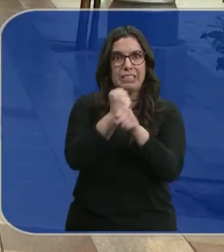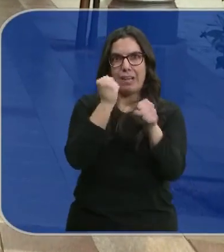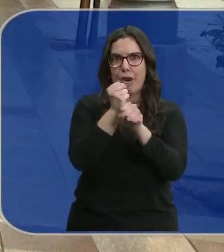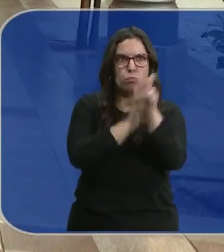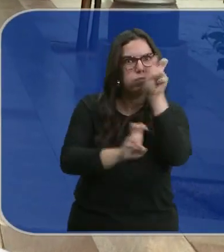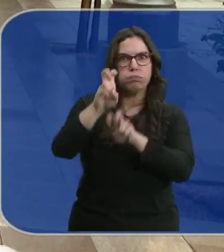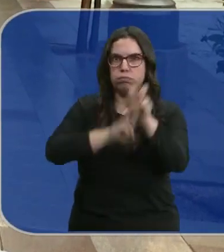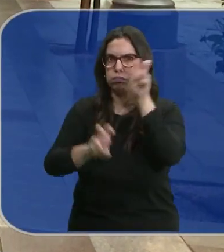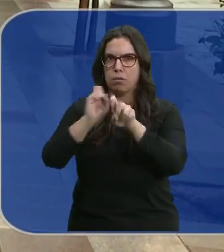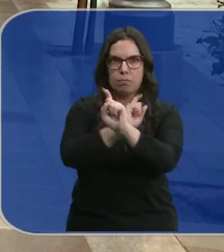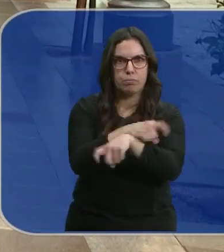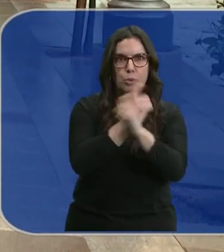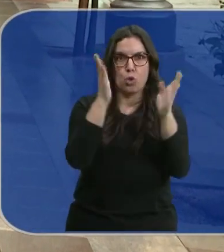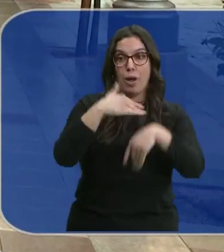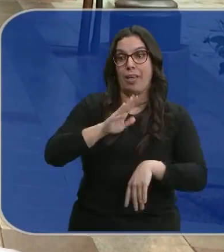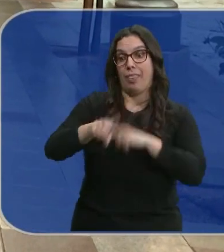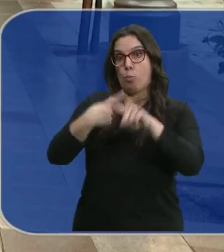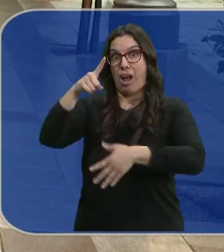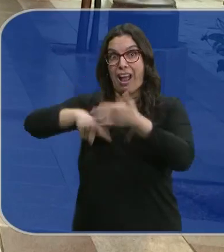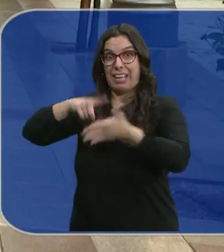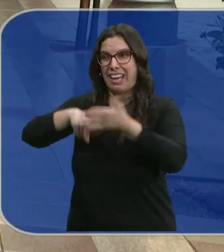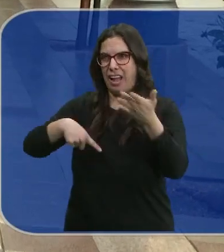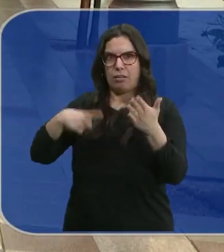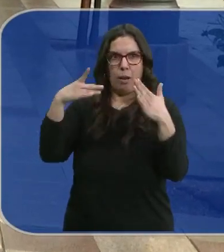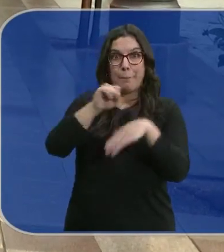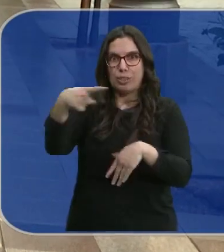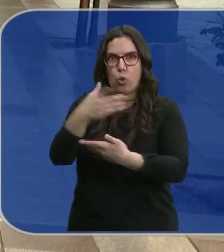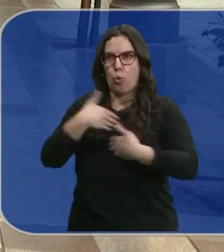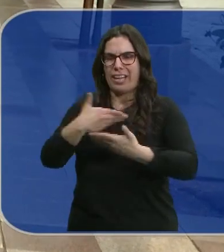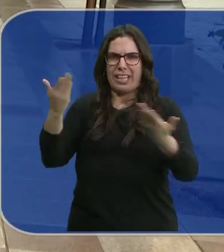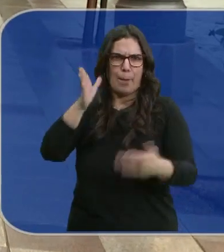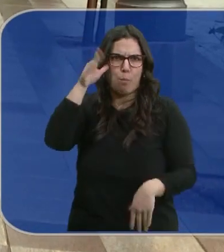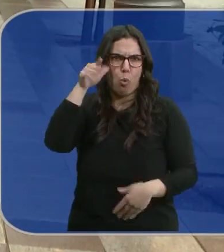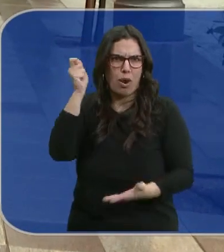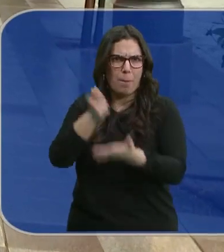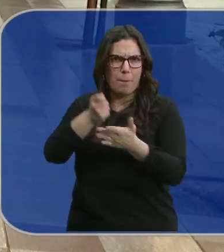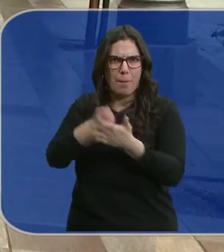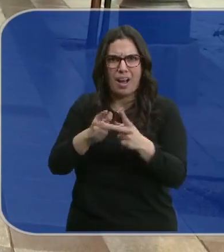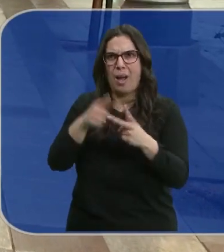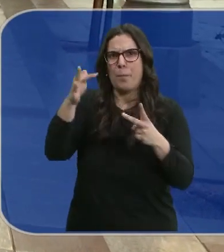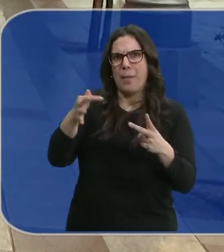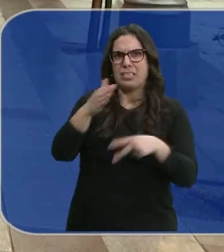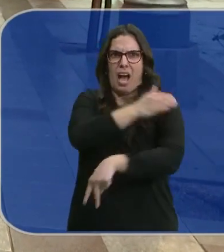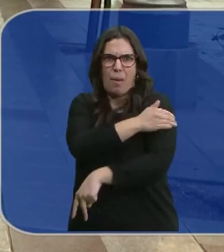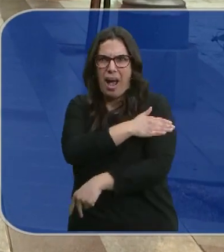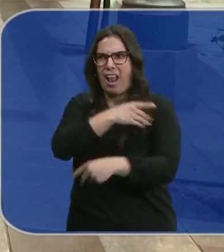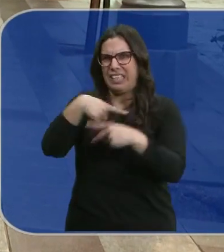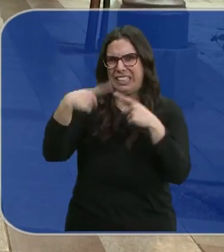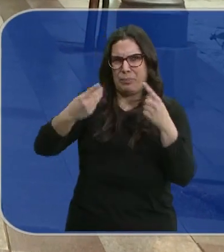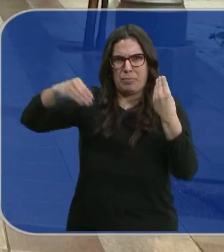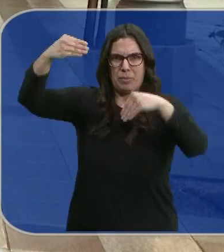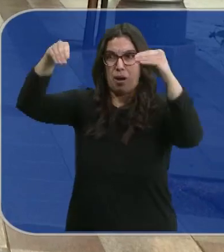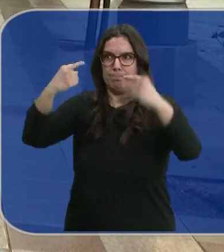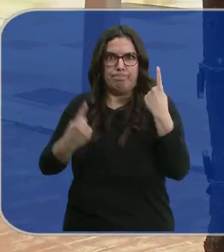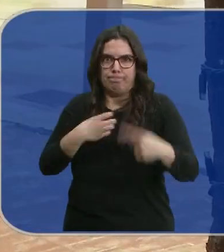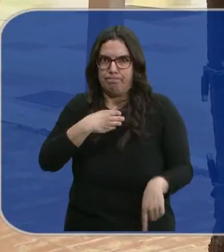trabajo. A la hora de alquilar cualquier tipo de apartamento o piso les piden una barbaridad, aparte les piden un montón de aval, les piden un montón de cosas que a